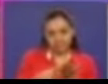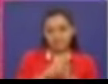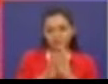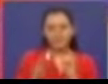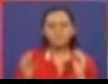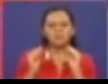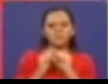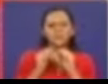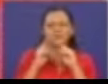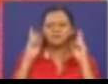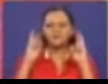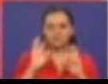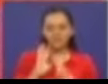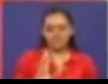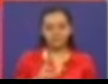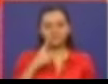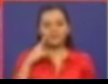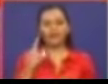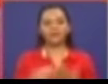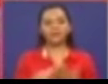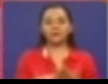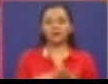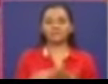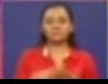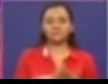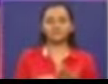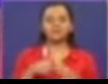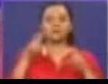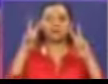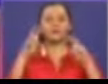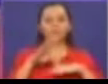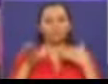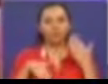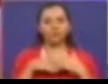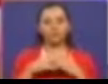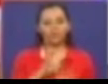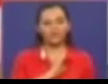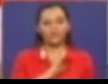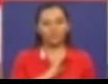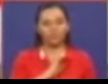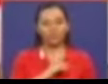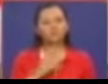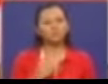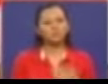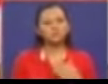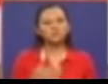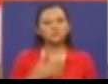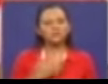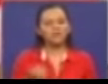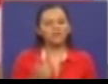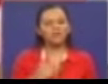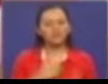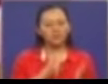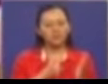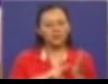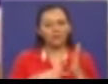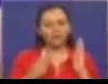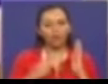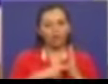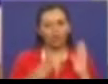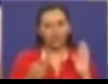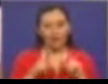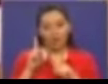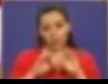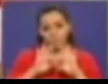más tratamos en el gabinete? Analizamos el ranking de tecnología en el que se encuentra el país. Estos rankings son algunas veces